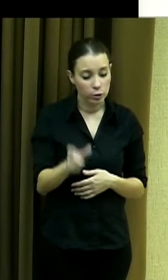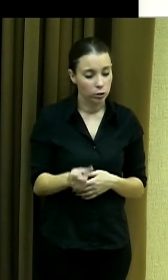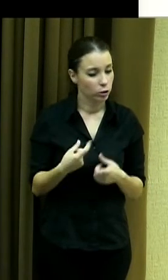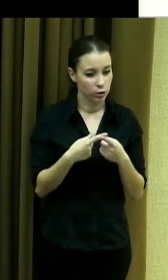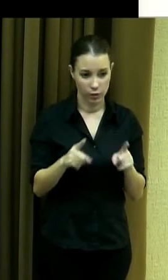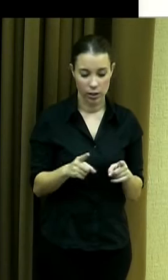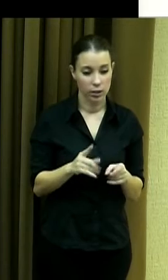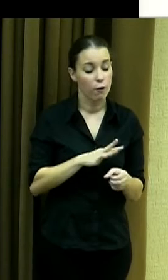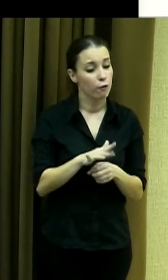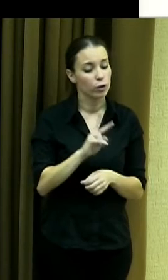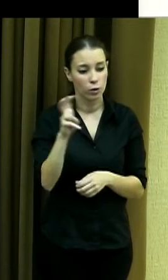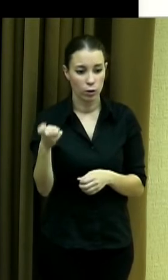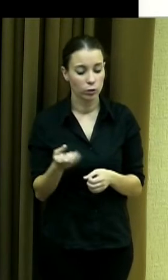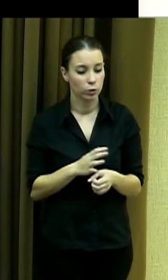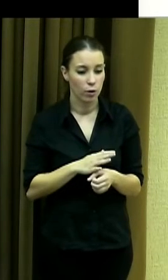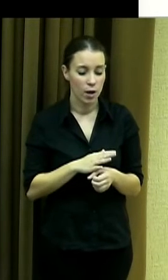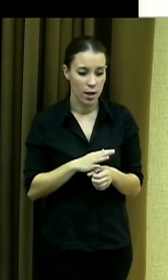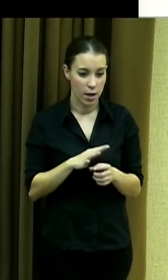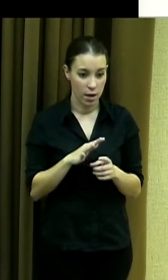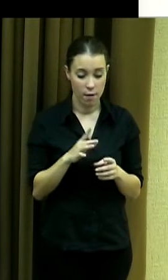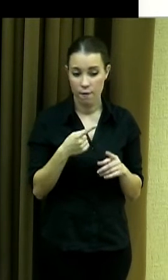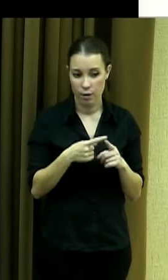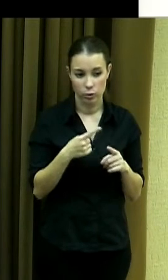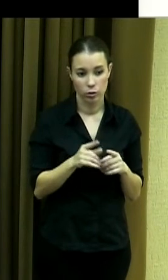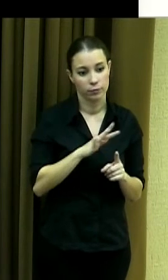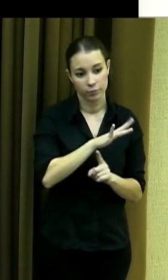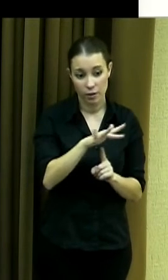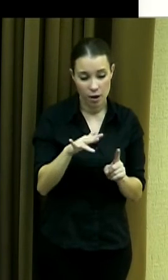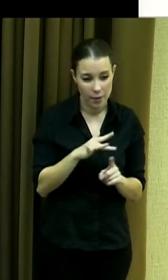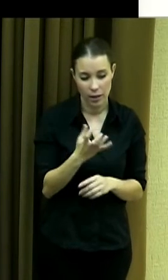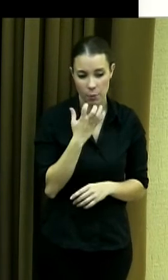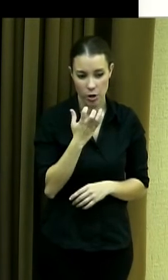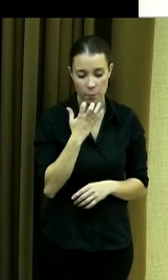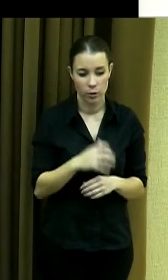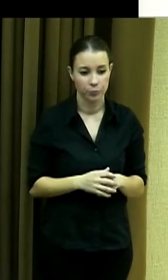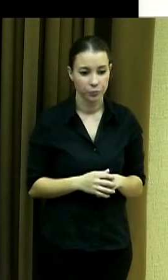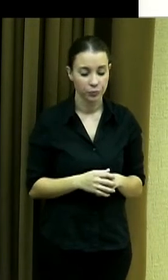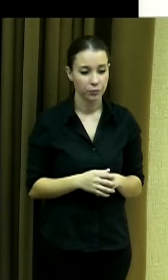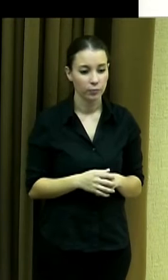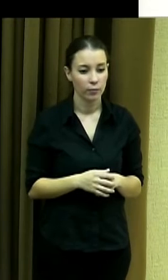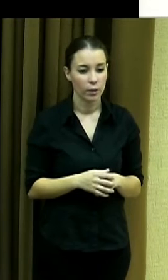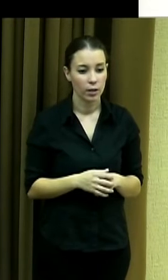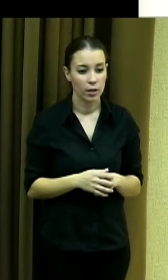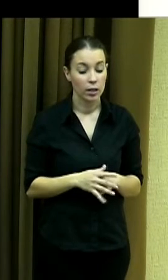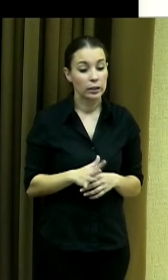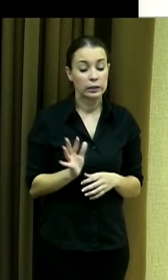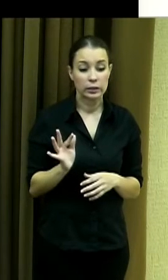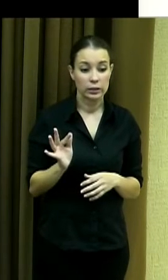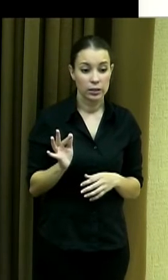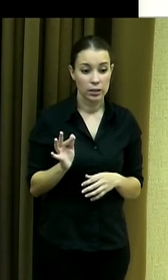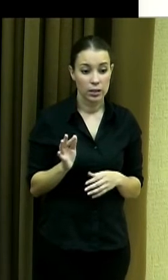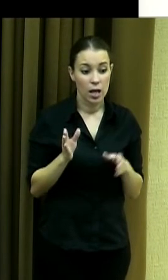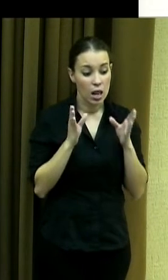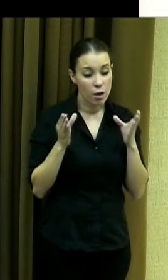son factores ambientales y de participación. ¿De acuerdo? El enfoque en la valoración de la discapacidad